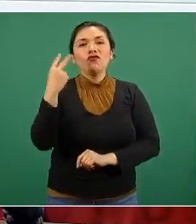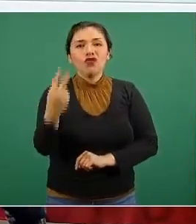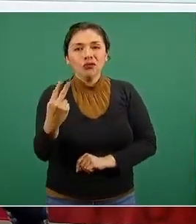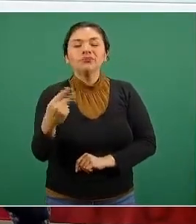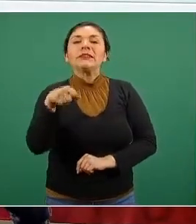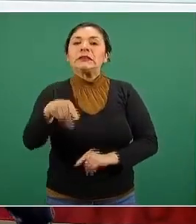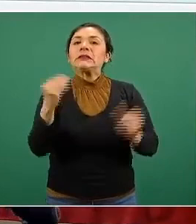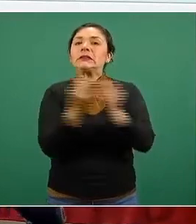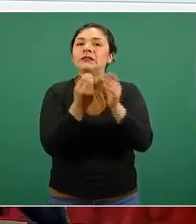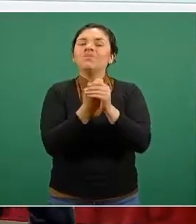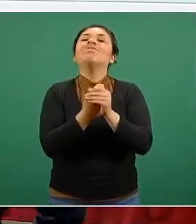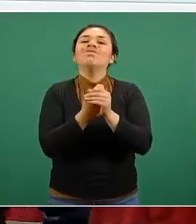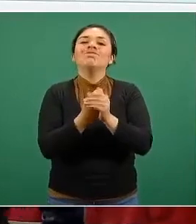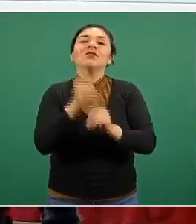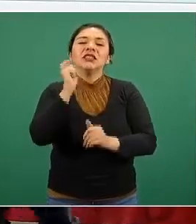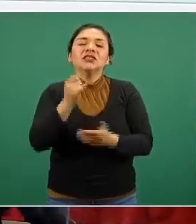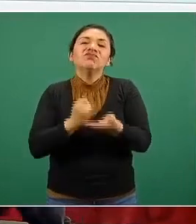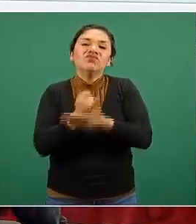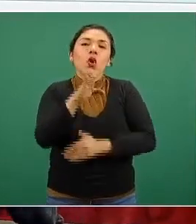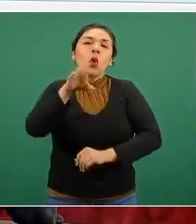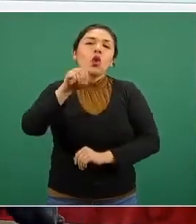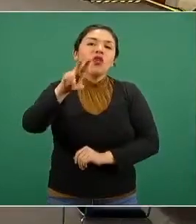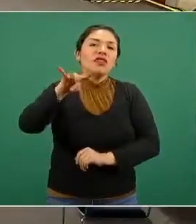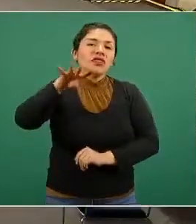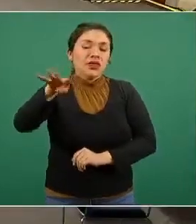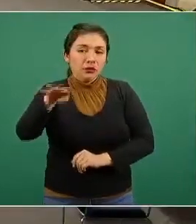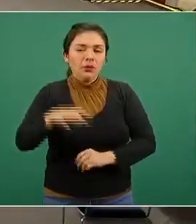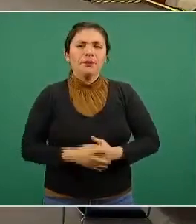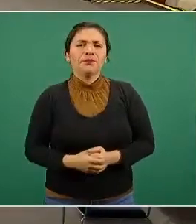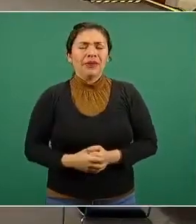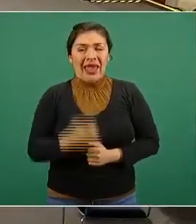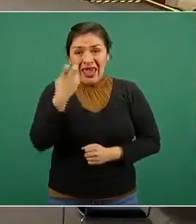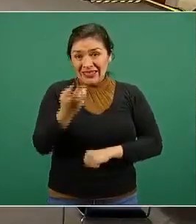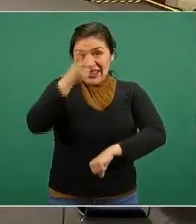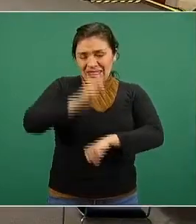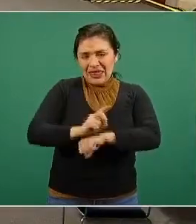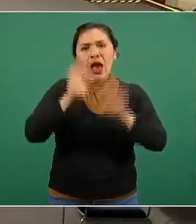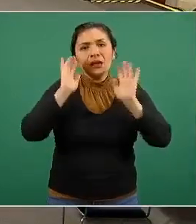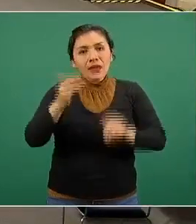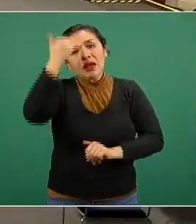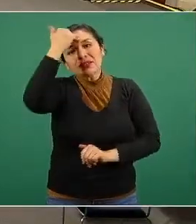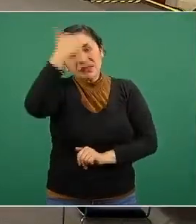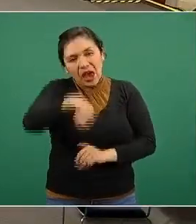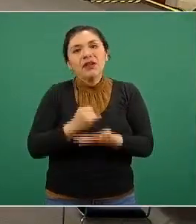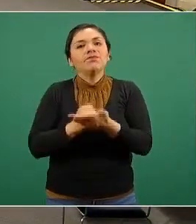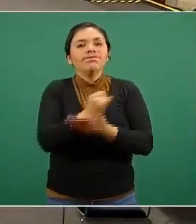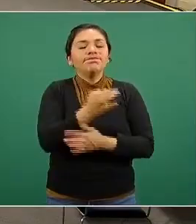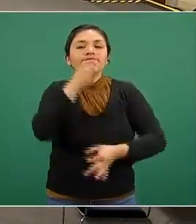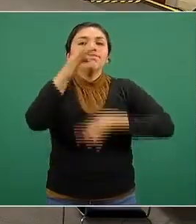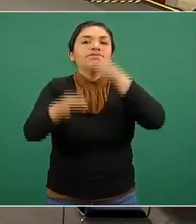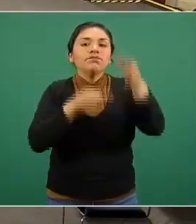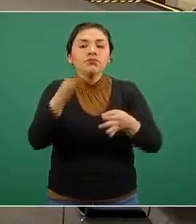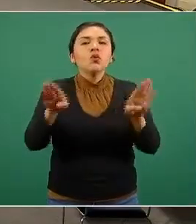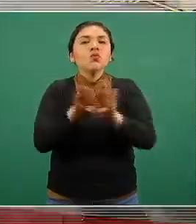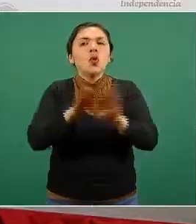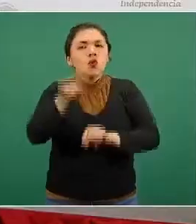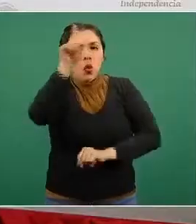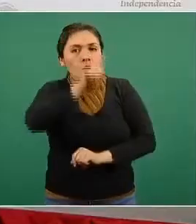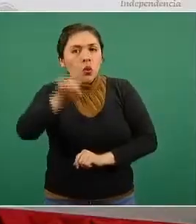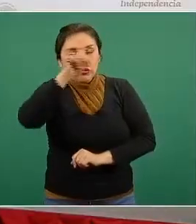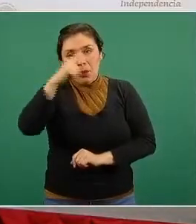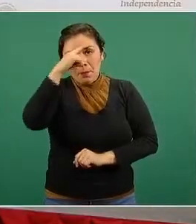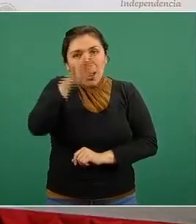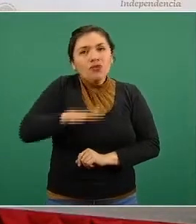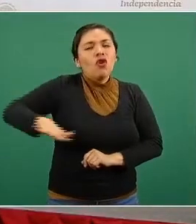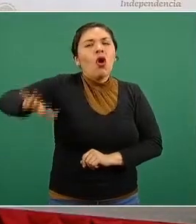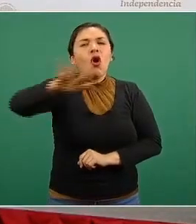lo clasifica como un caso ya de COVID-19. Dado que para estas fechas ya se tenía emitido las recomendaciones a toda la